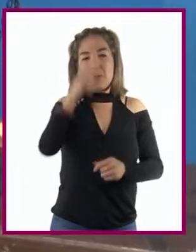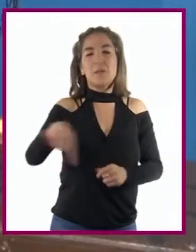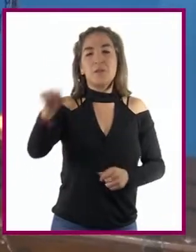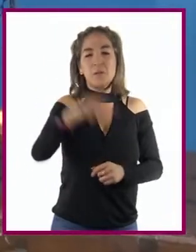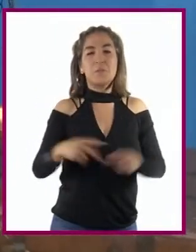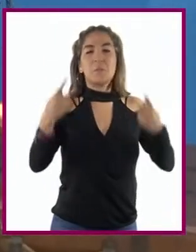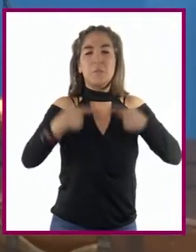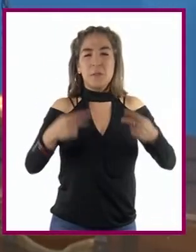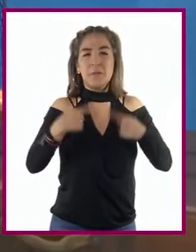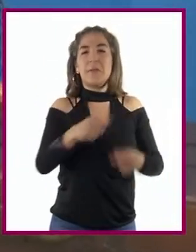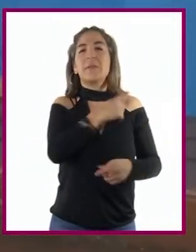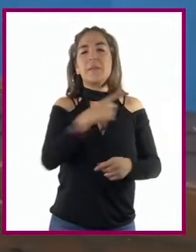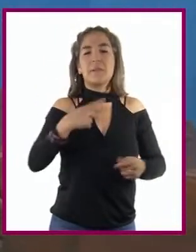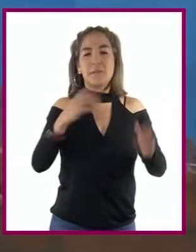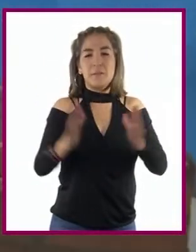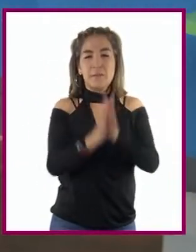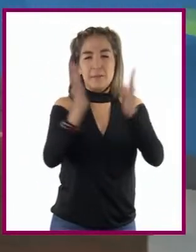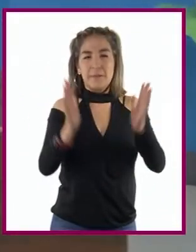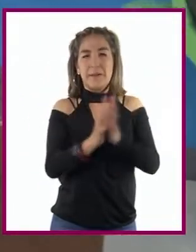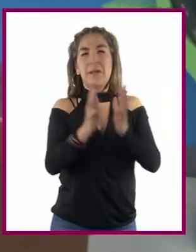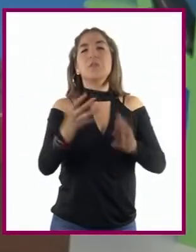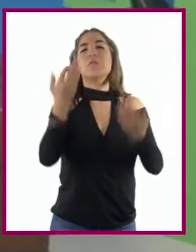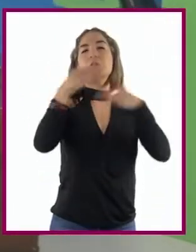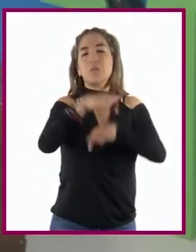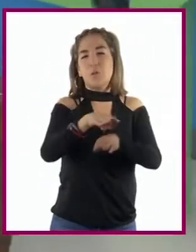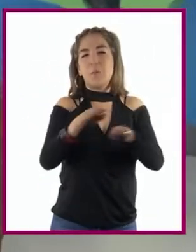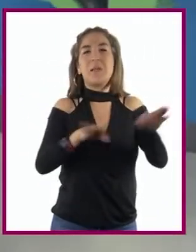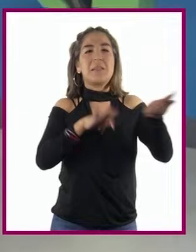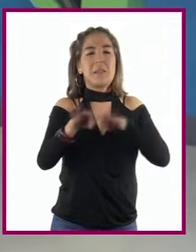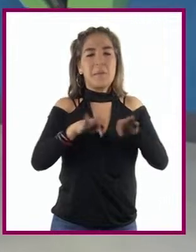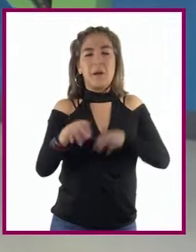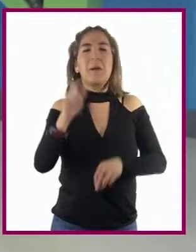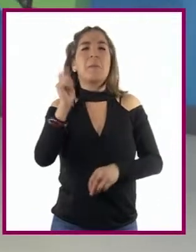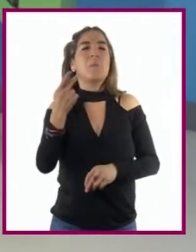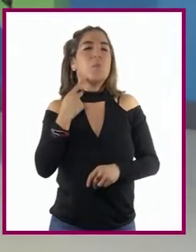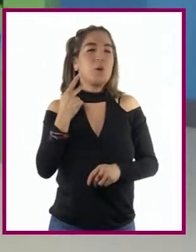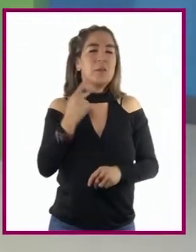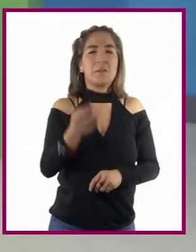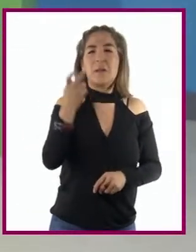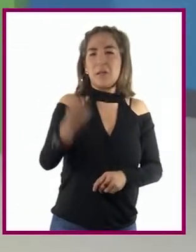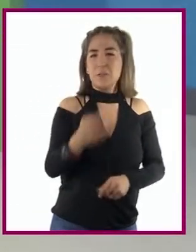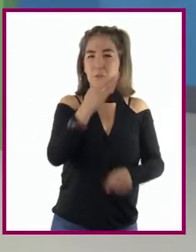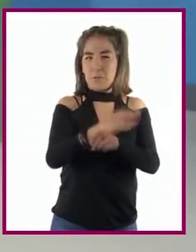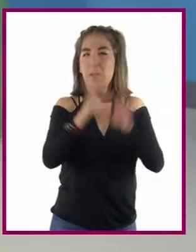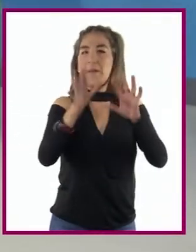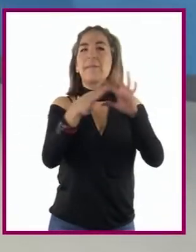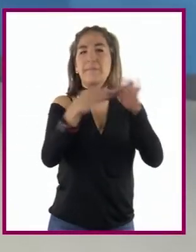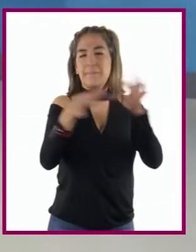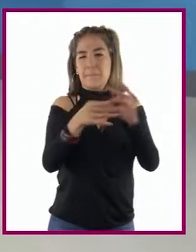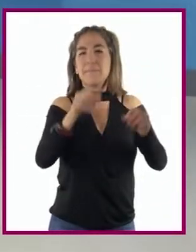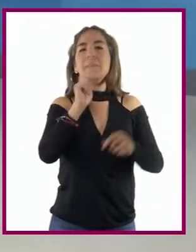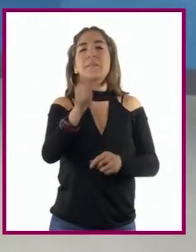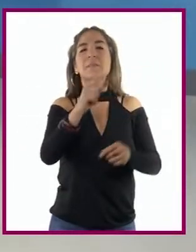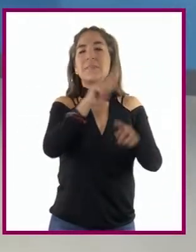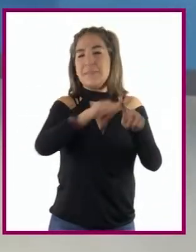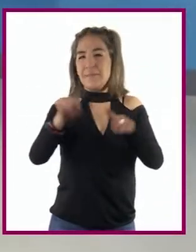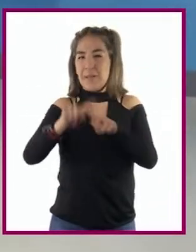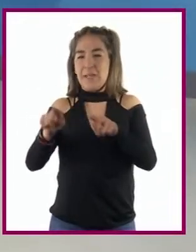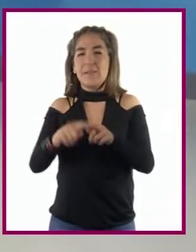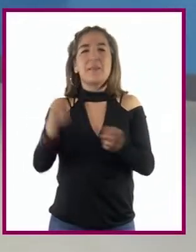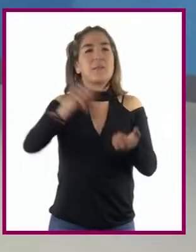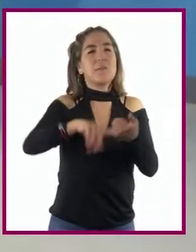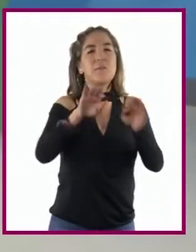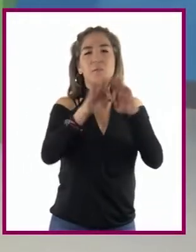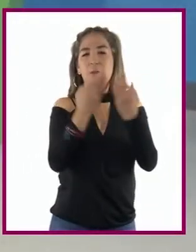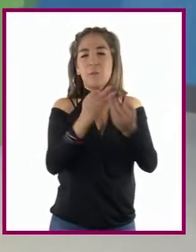los ciudadanos participar en los asuntos políticos. Ya dijimos que esto se realiza de diversas formas. Una de ellas es